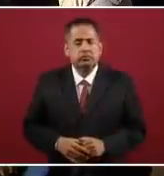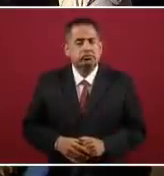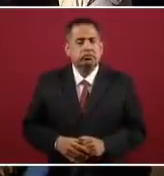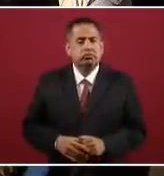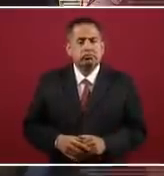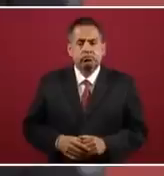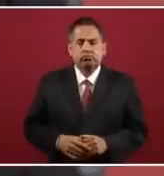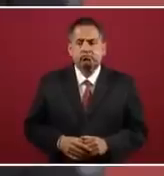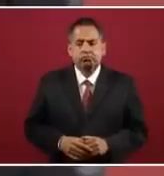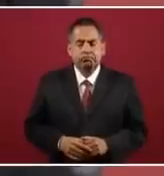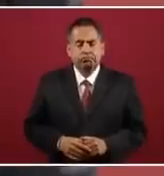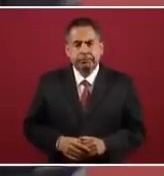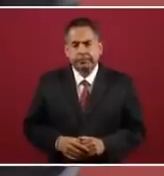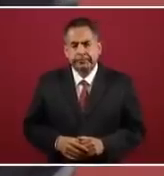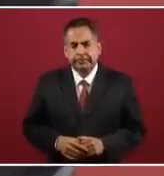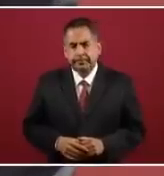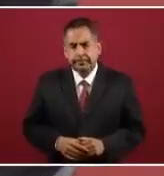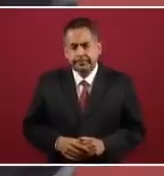el